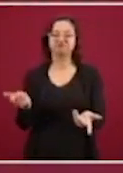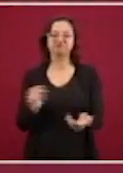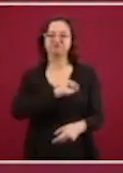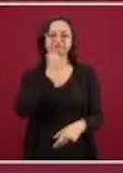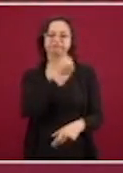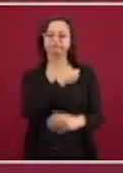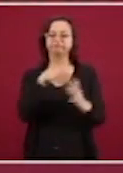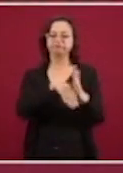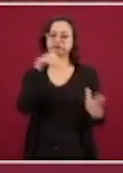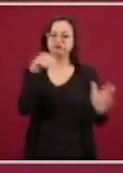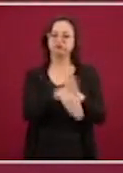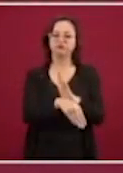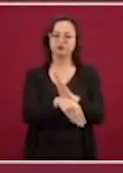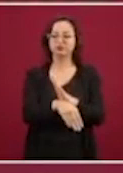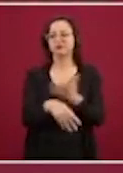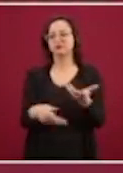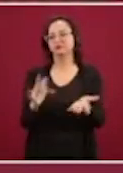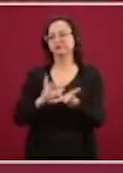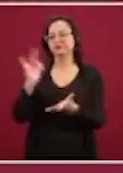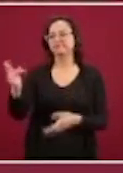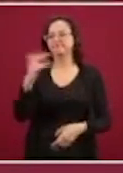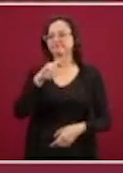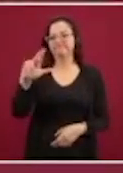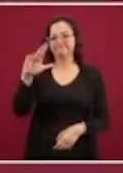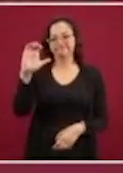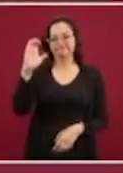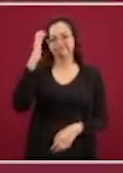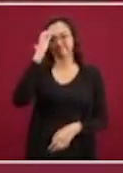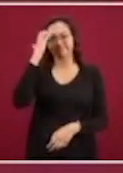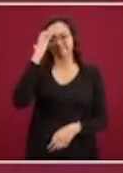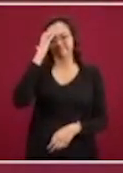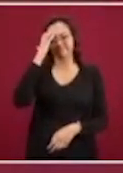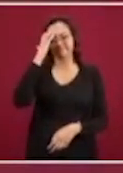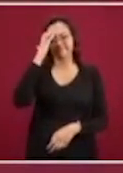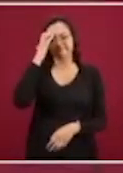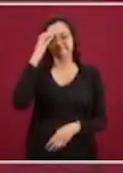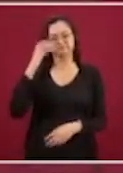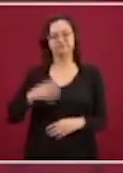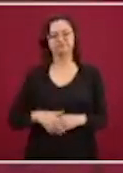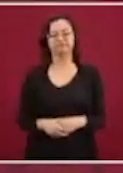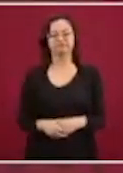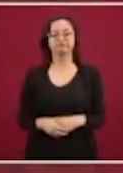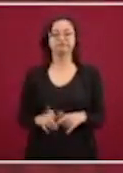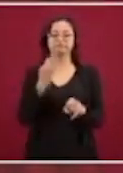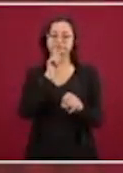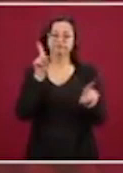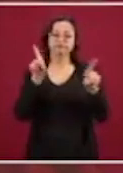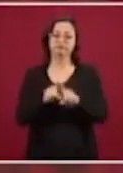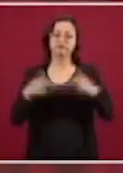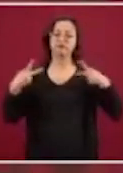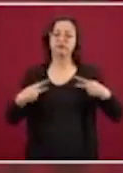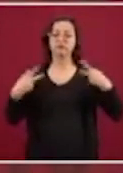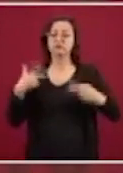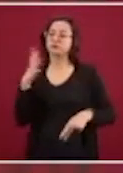eso nuestro reconocimiento y el llamado respetuoso a toda la